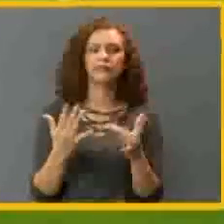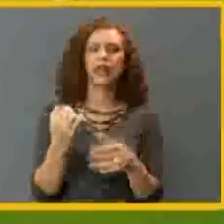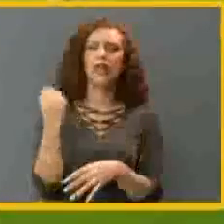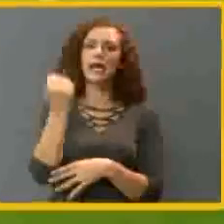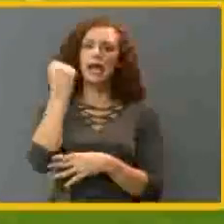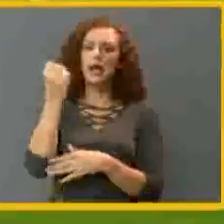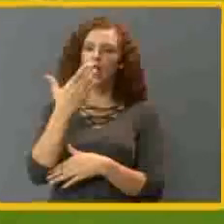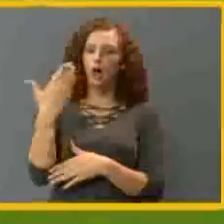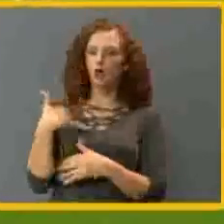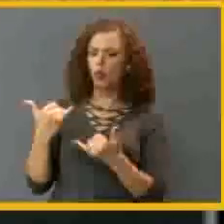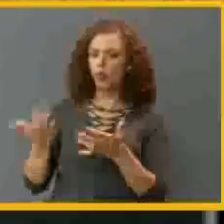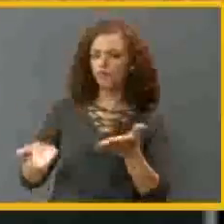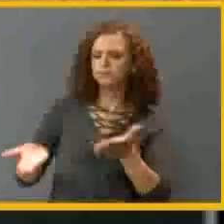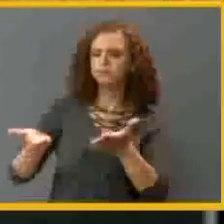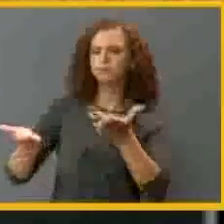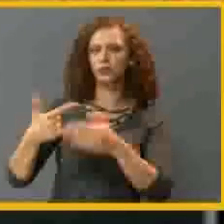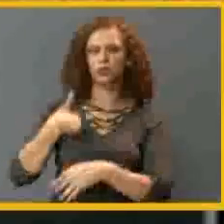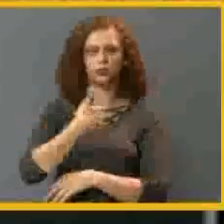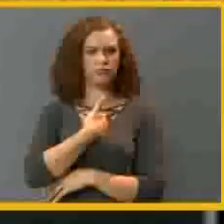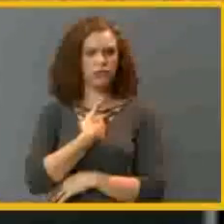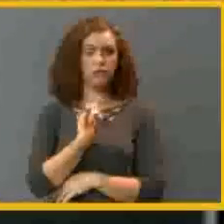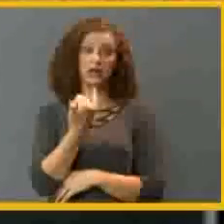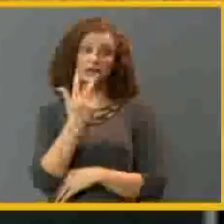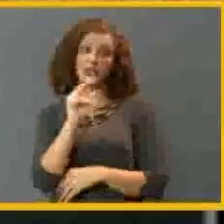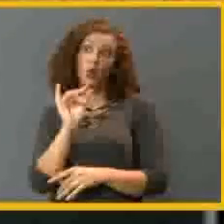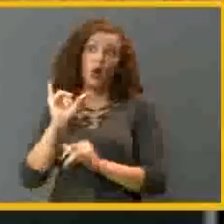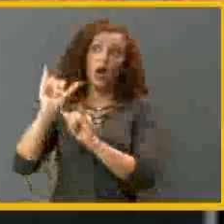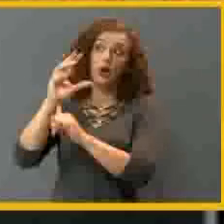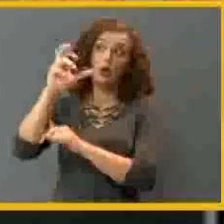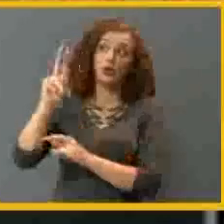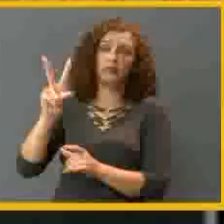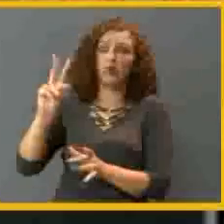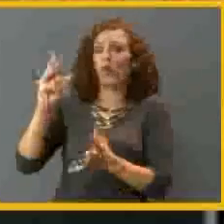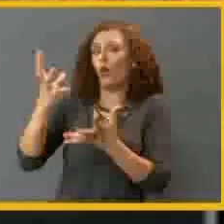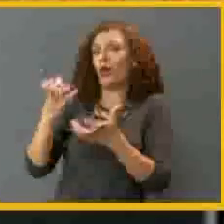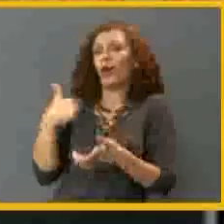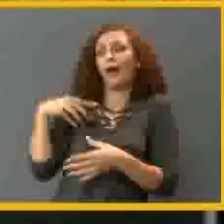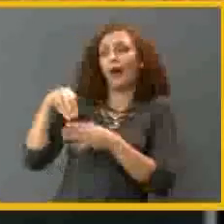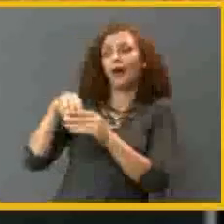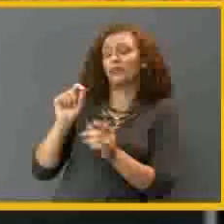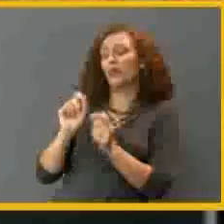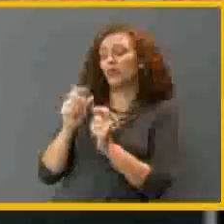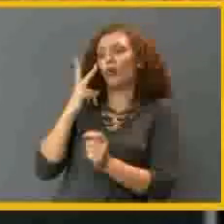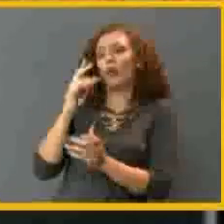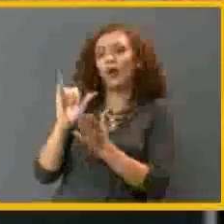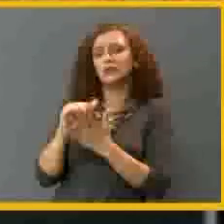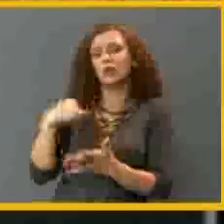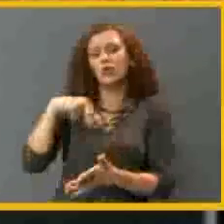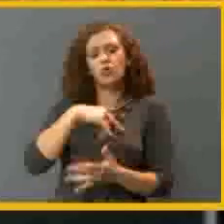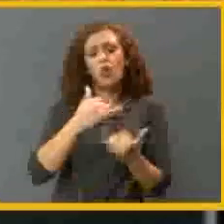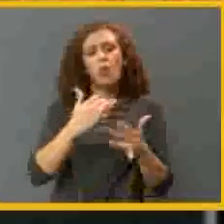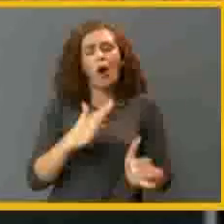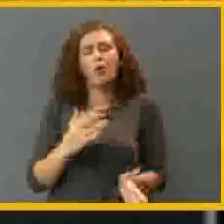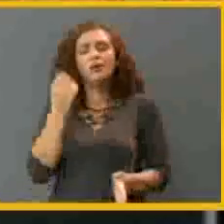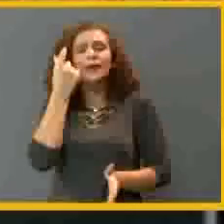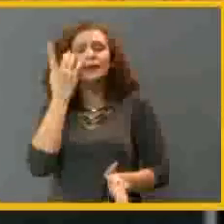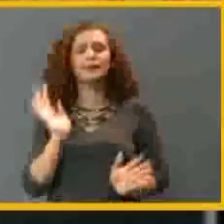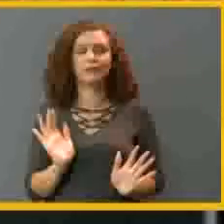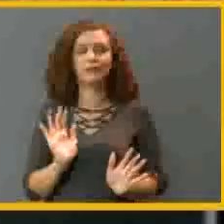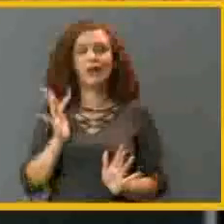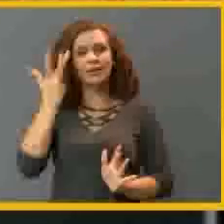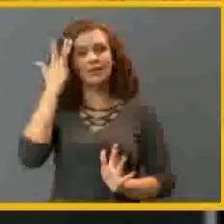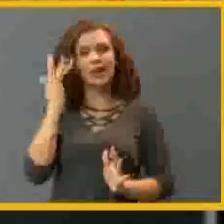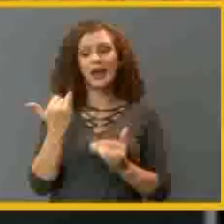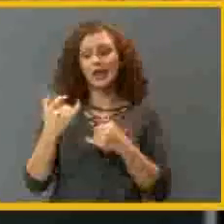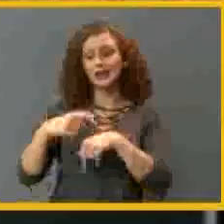ganarme las cosas en el terreno de juego. Y si no estoy ahí es porque no me quieren. Es punto, así lo veo yo. Los jugadores somos muy inteligentes. Yo creo que en el momento de